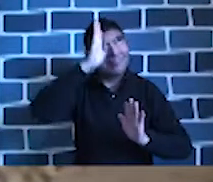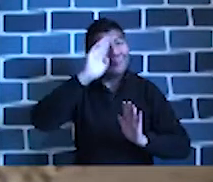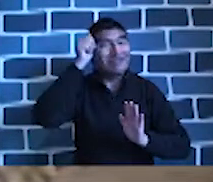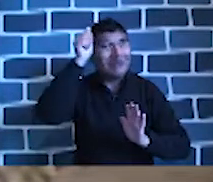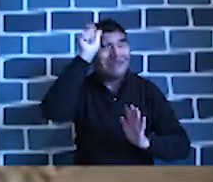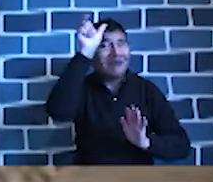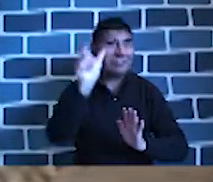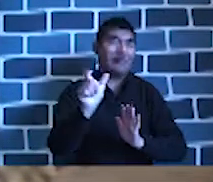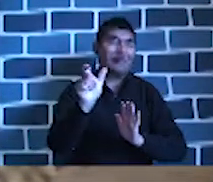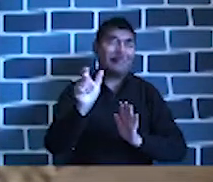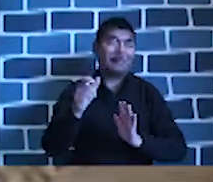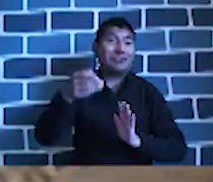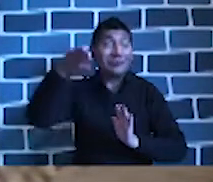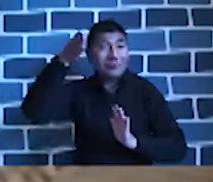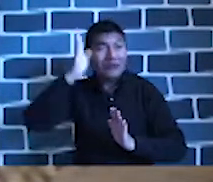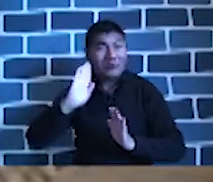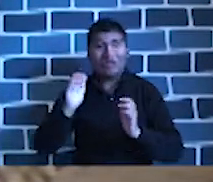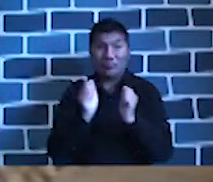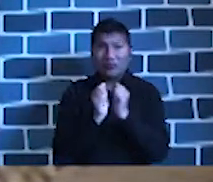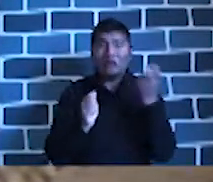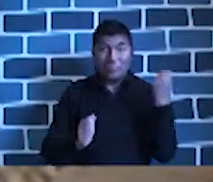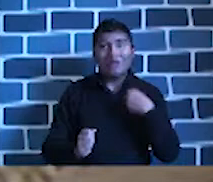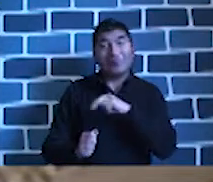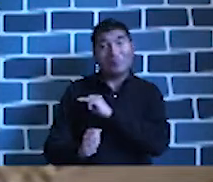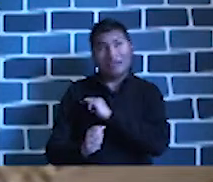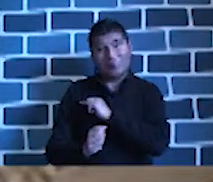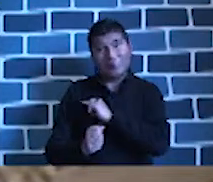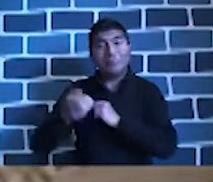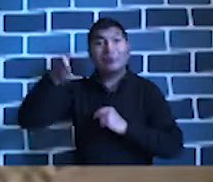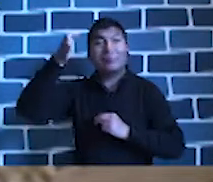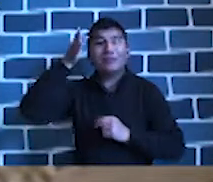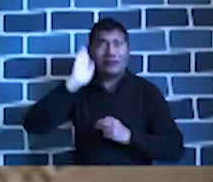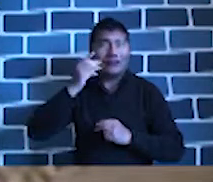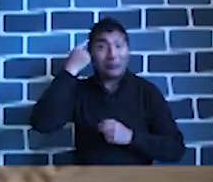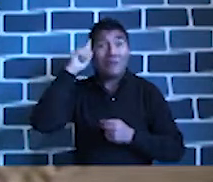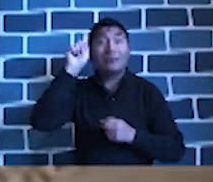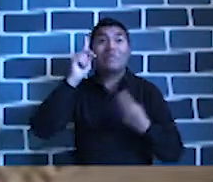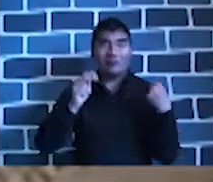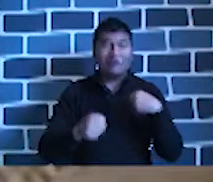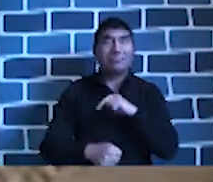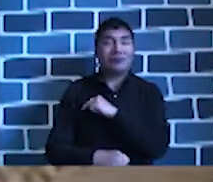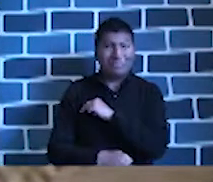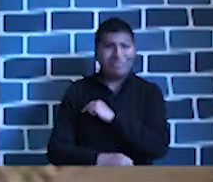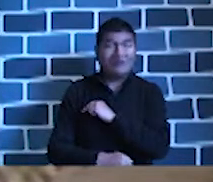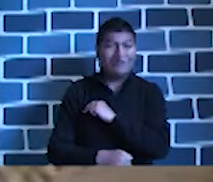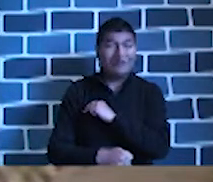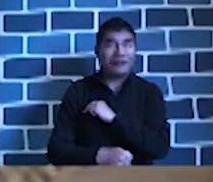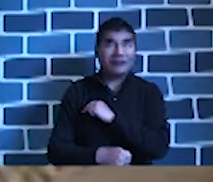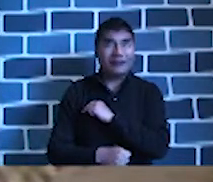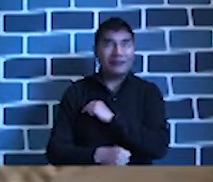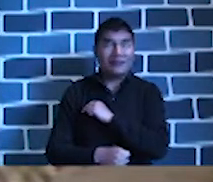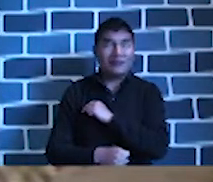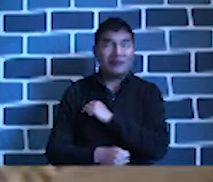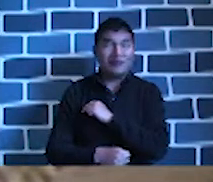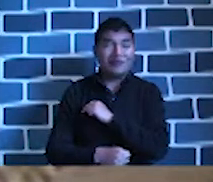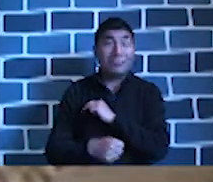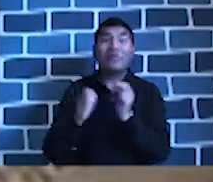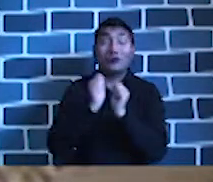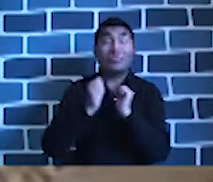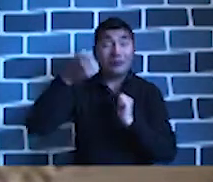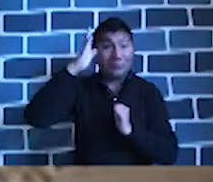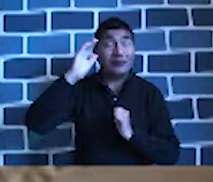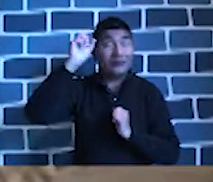mismo, el Dios con nosotros, el Dios para nosotros. Frente al Dios